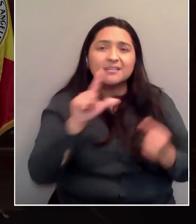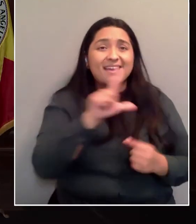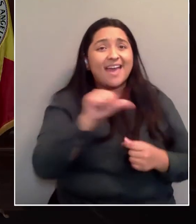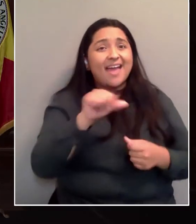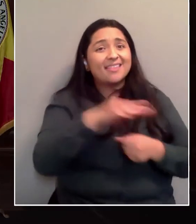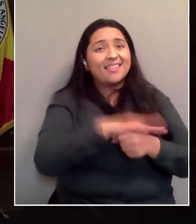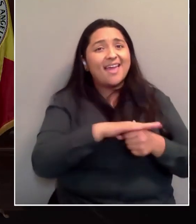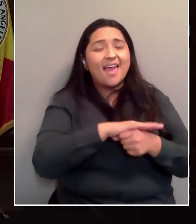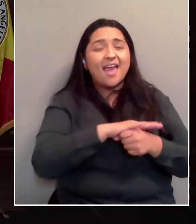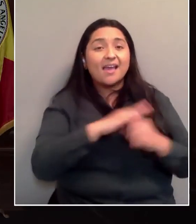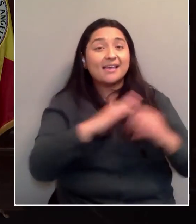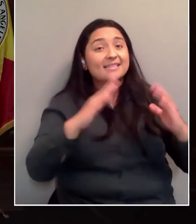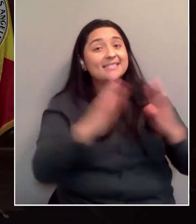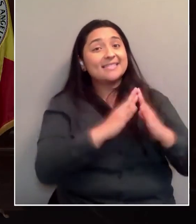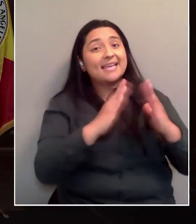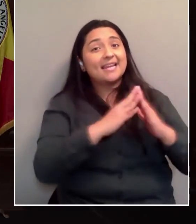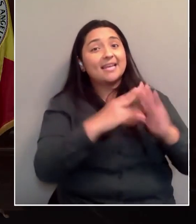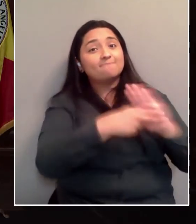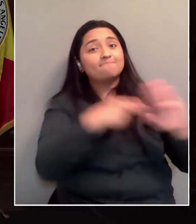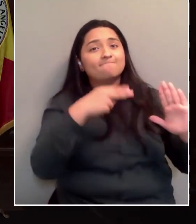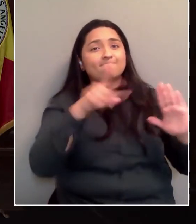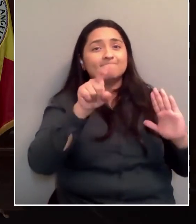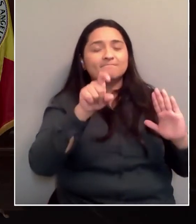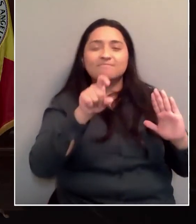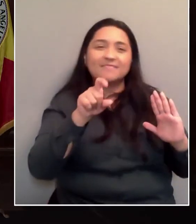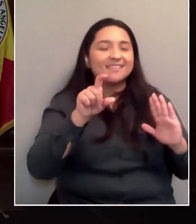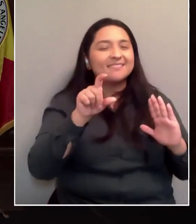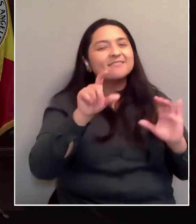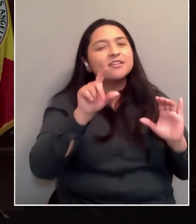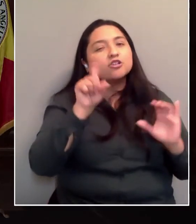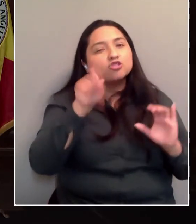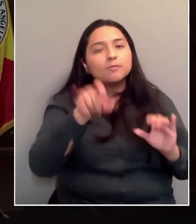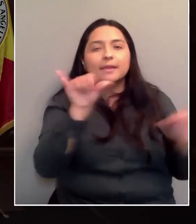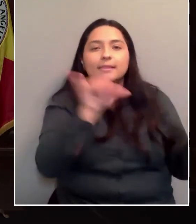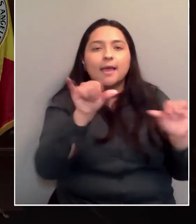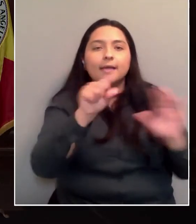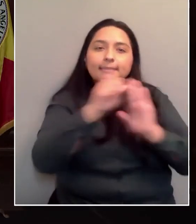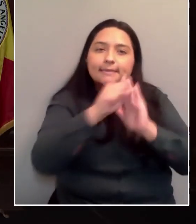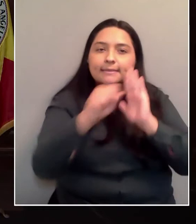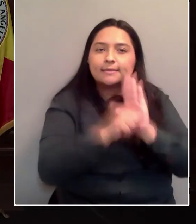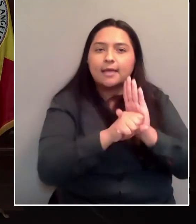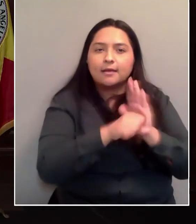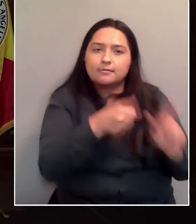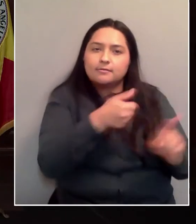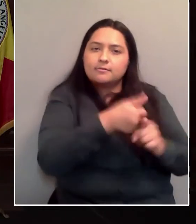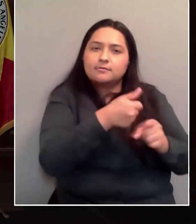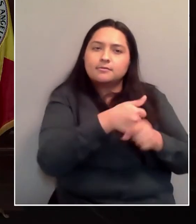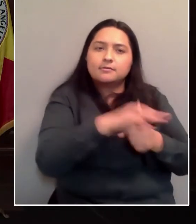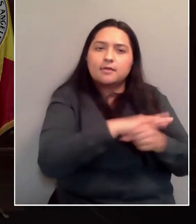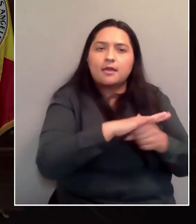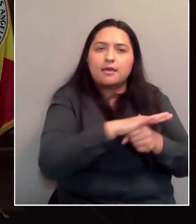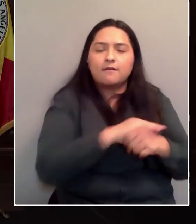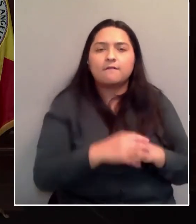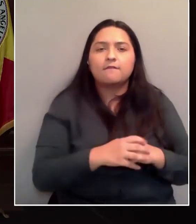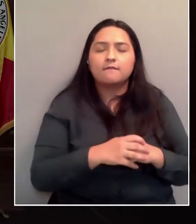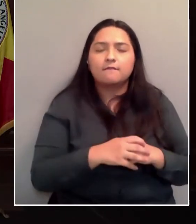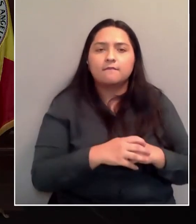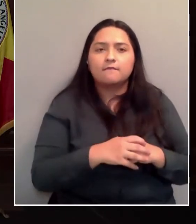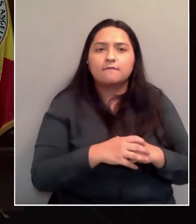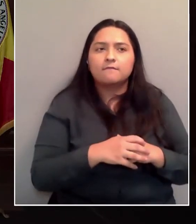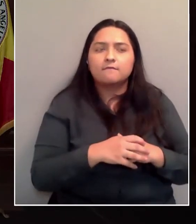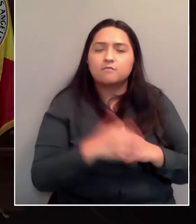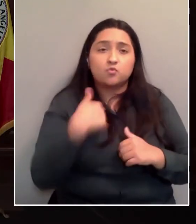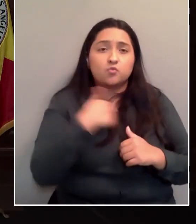El gobierno federal en Sacramento no somos una